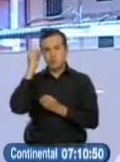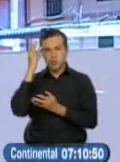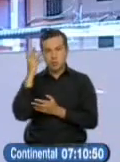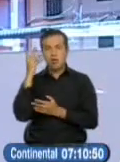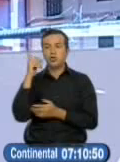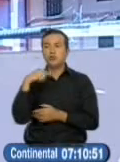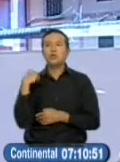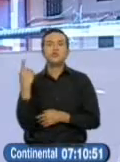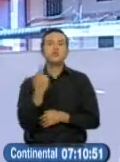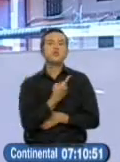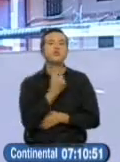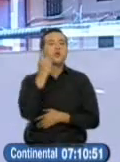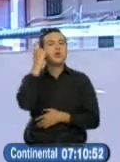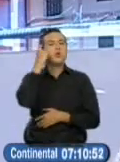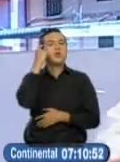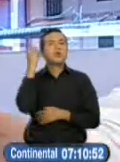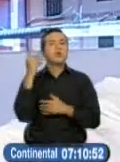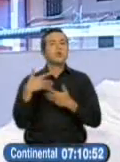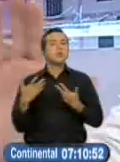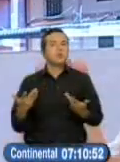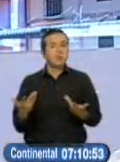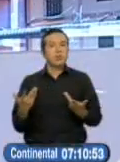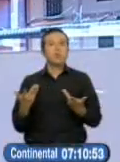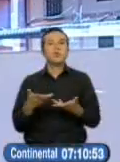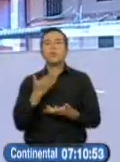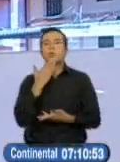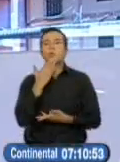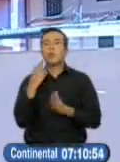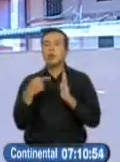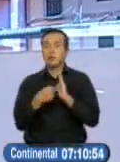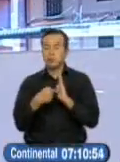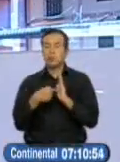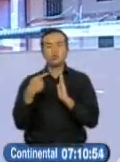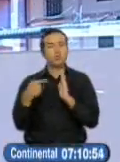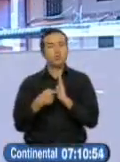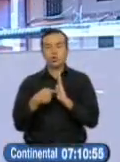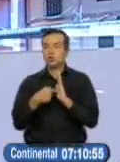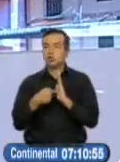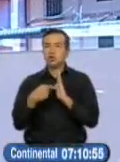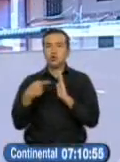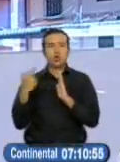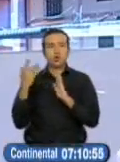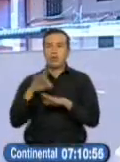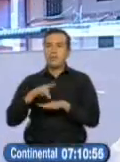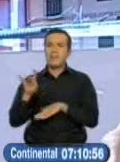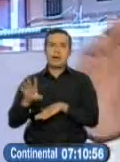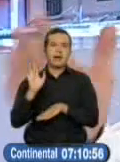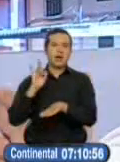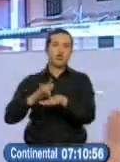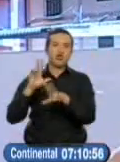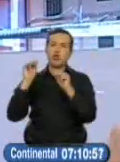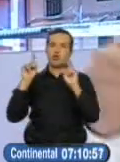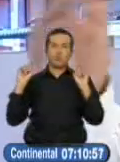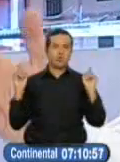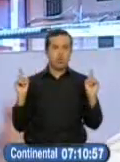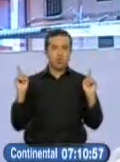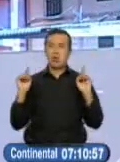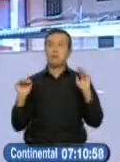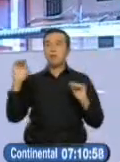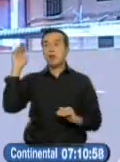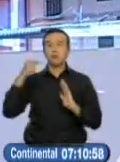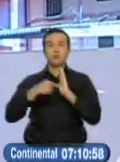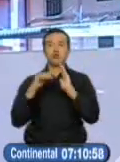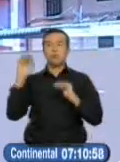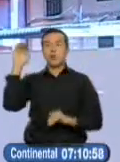de la idea que debemos dejar la estructura arancelaria del sector textil tal cual como está. No hay que tocarla, no hay que buscar subir